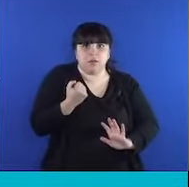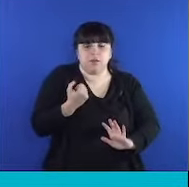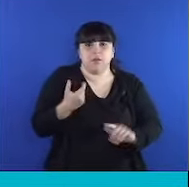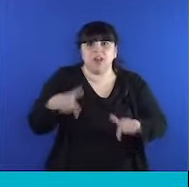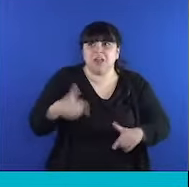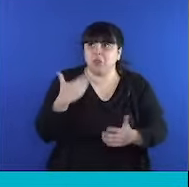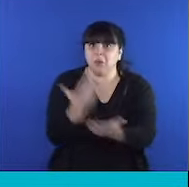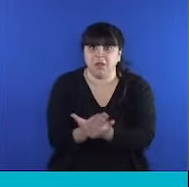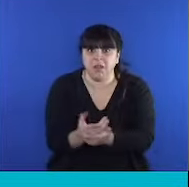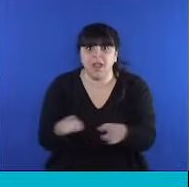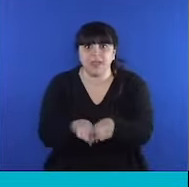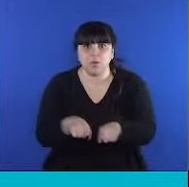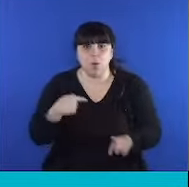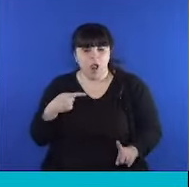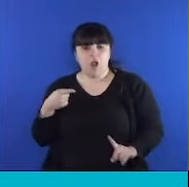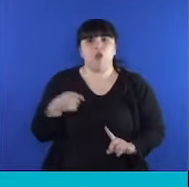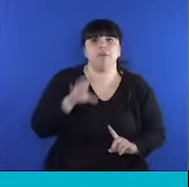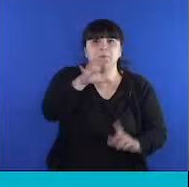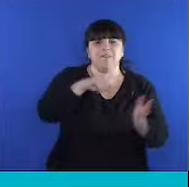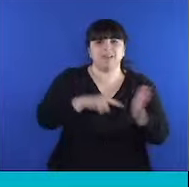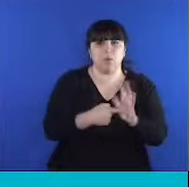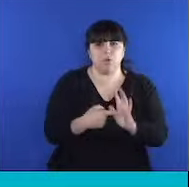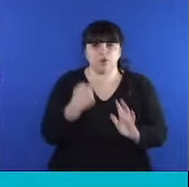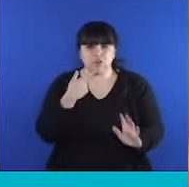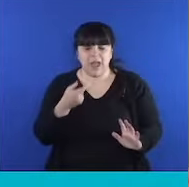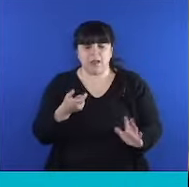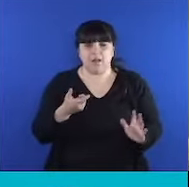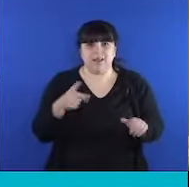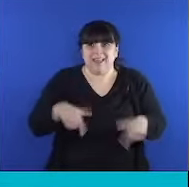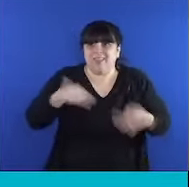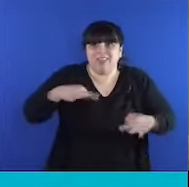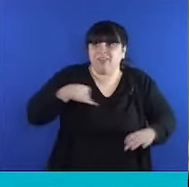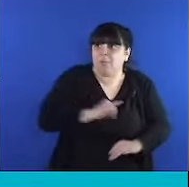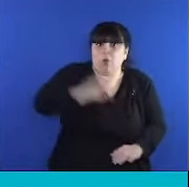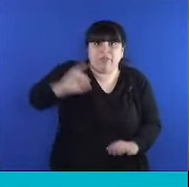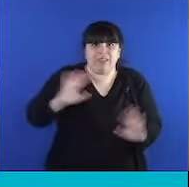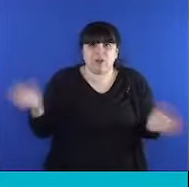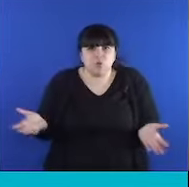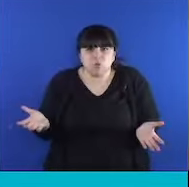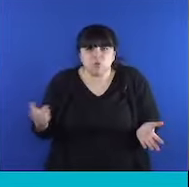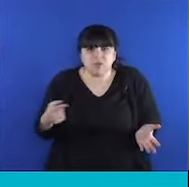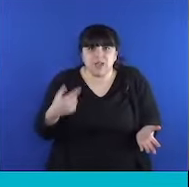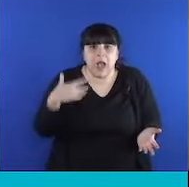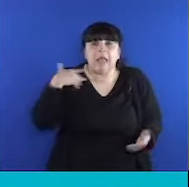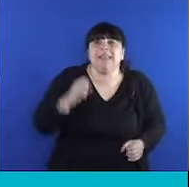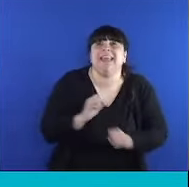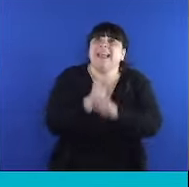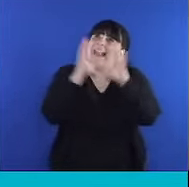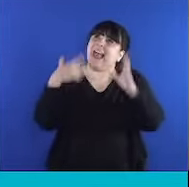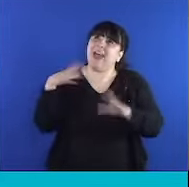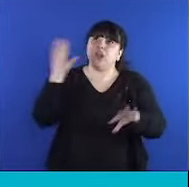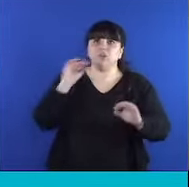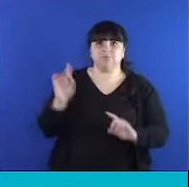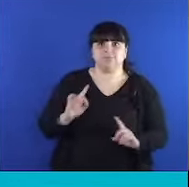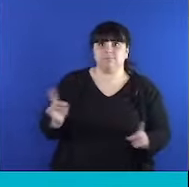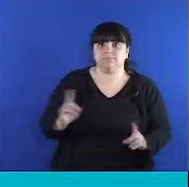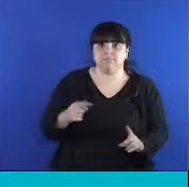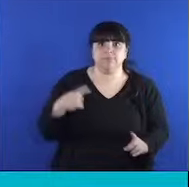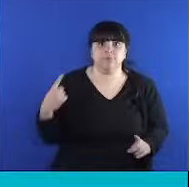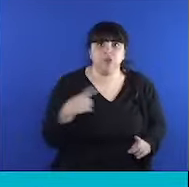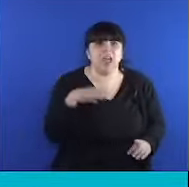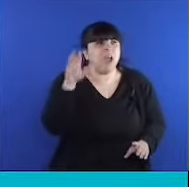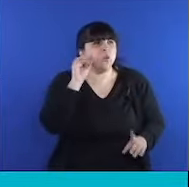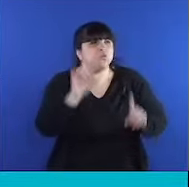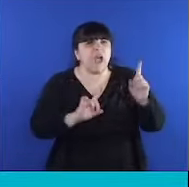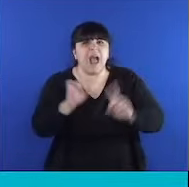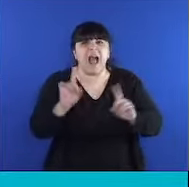esto como una extorsión contra la provincia de Buenos Aires. Esto hay que denunciarlo con todas las letras, no lo hemos escuchado con claridad. Y sí hemos escuchado